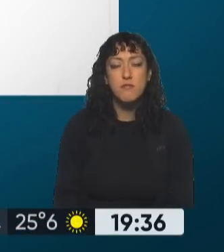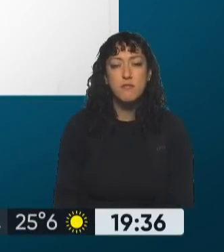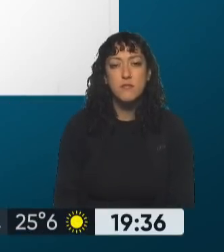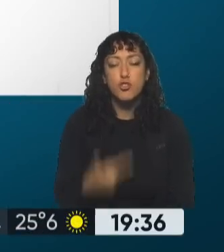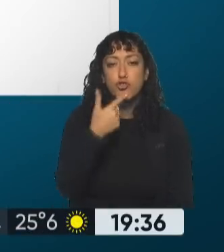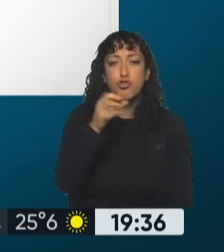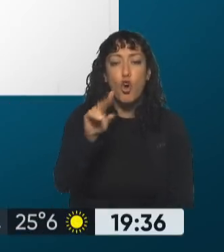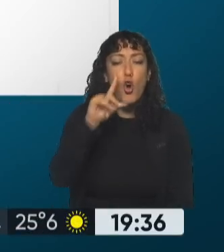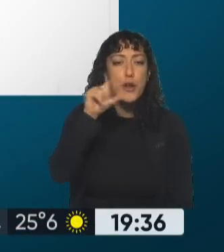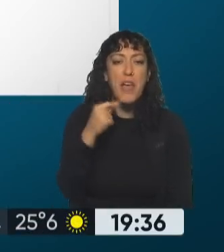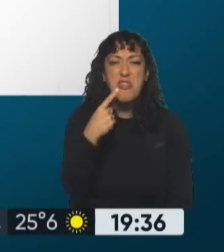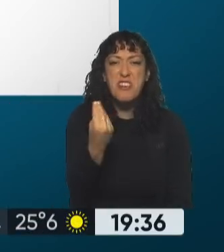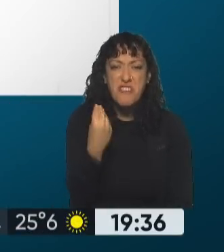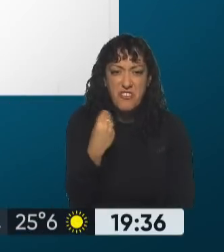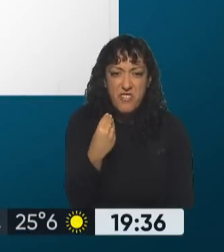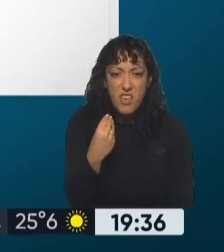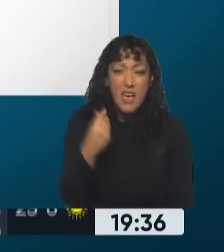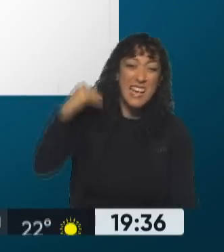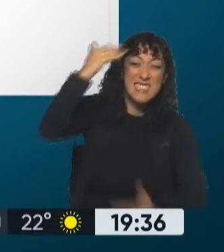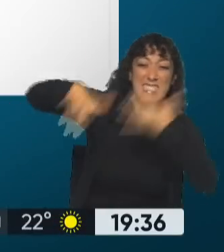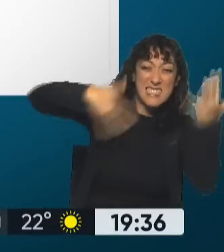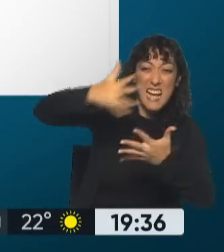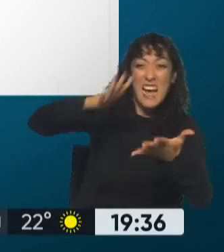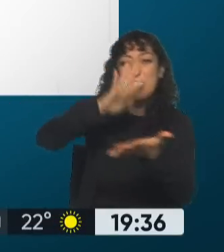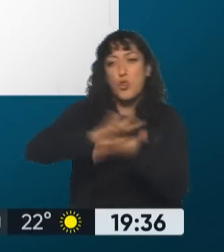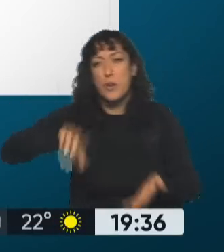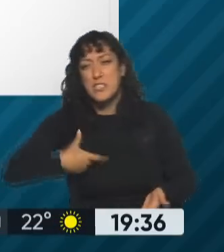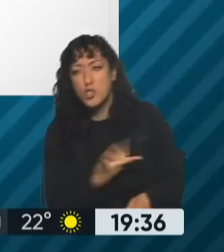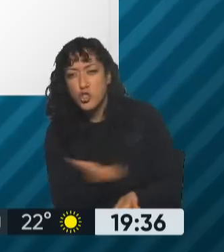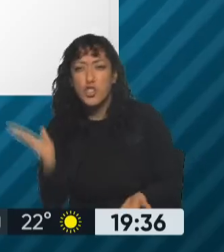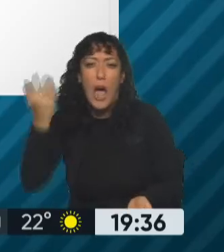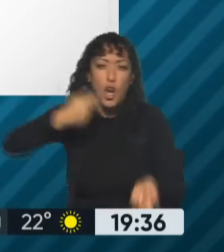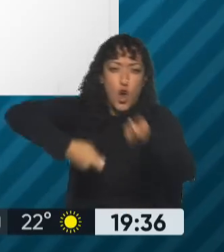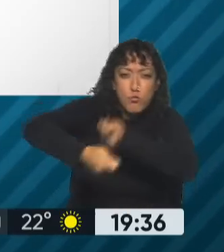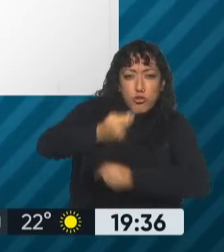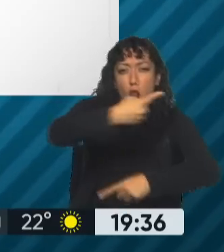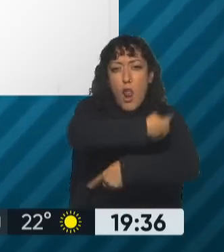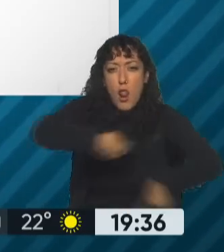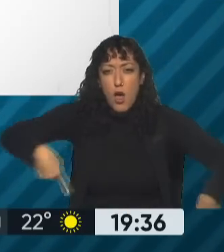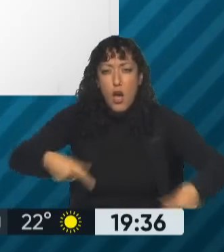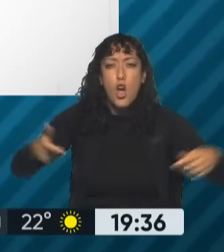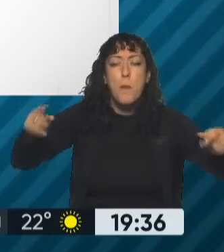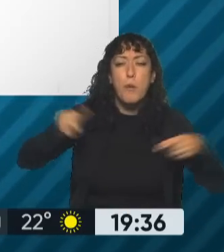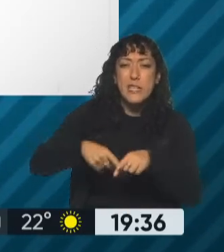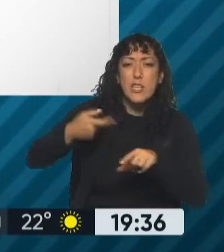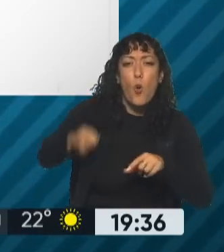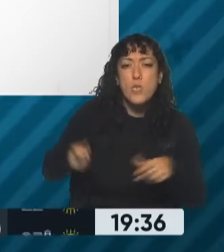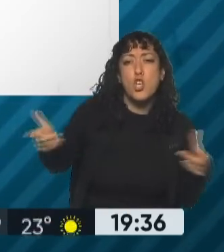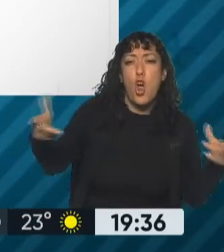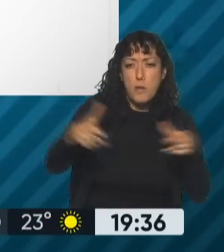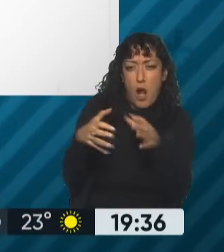Soria dice que en medio del escándalo de corrupción de la obra social y en plena sesión de la Comisión del Juicio